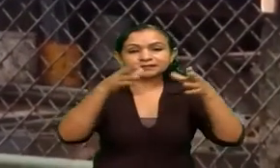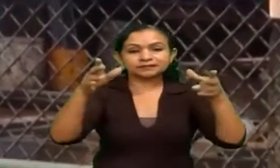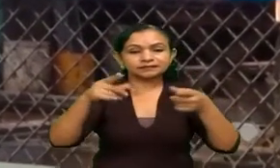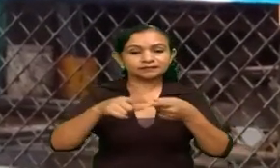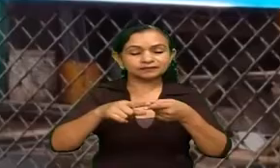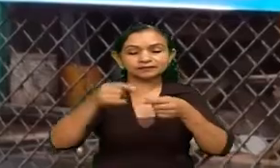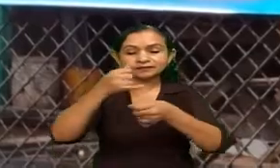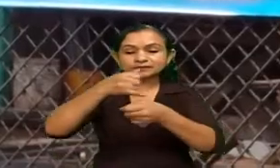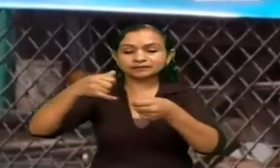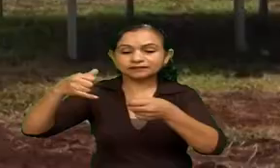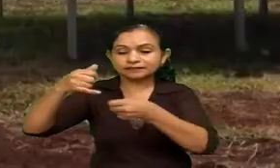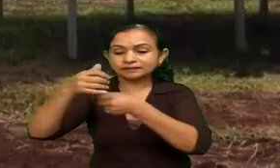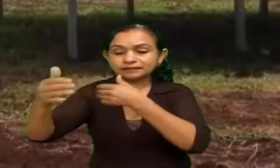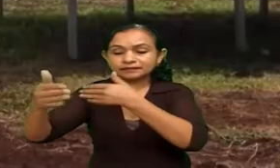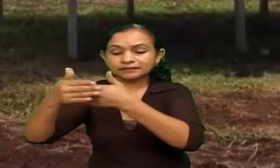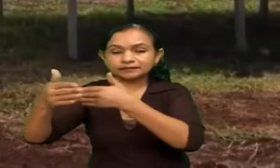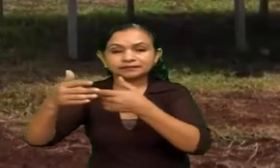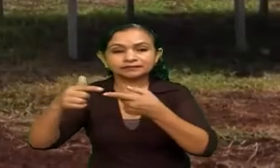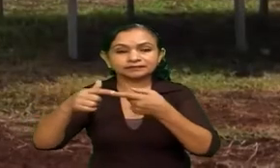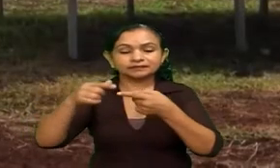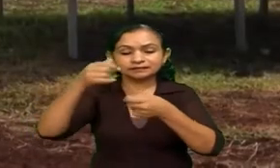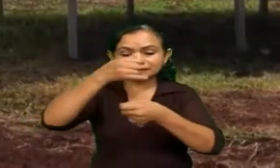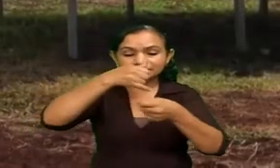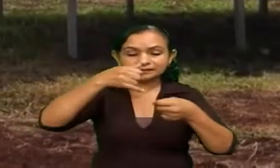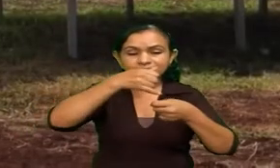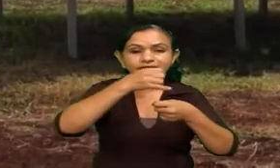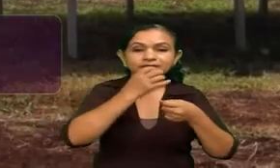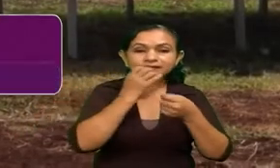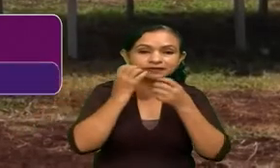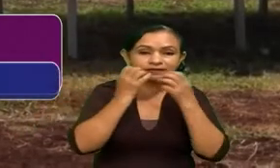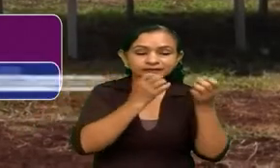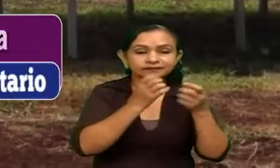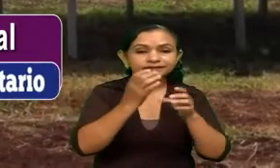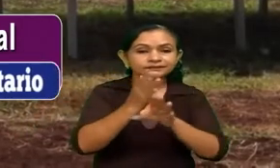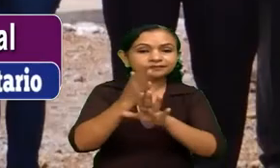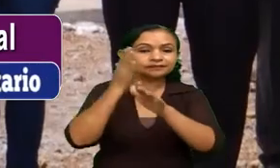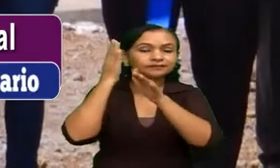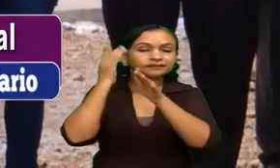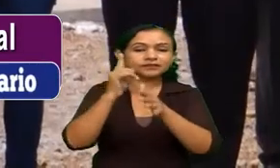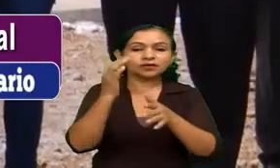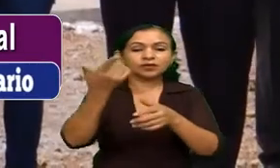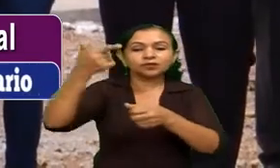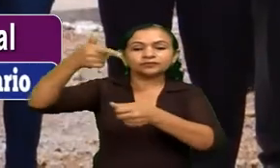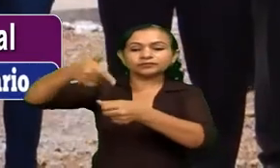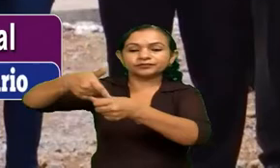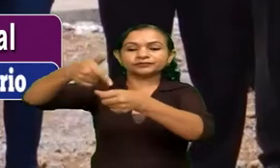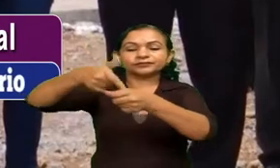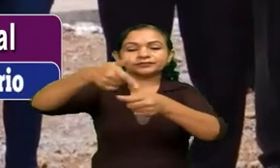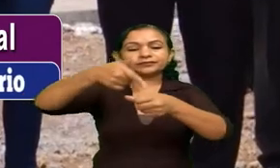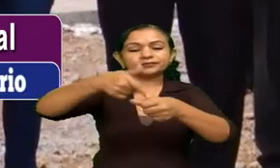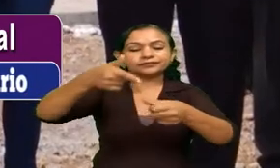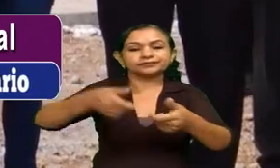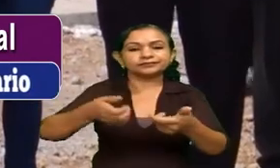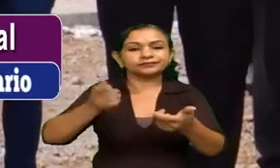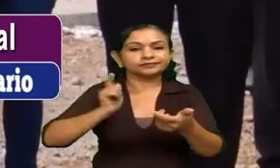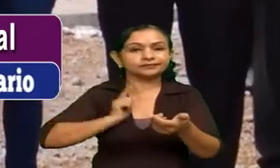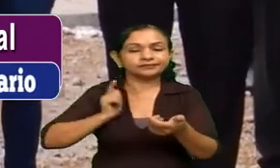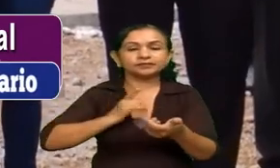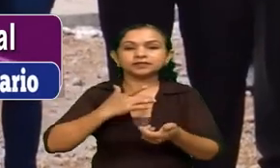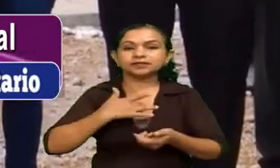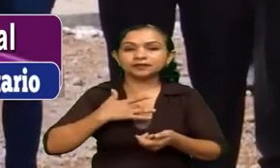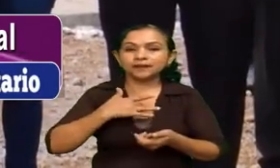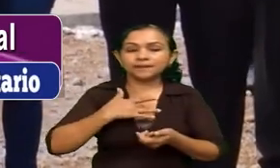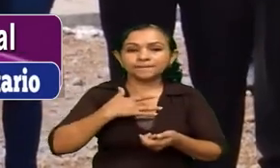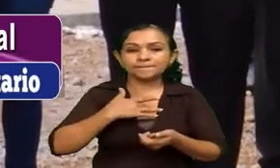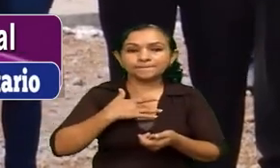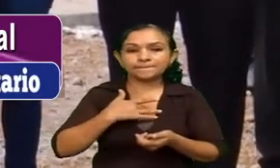Corn Island con plantas diésel, Corn Island con plantas diésel, San Juan de Nicaragua con plantas diésel. Y todo eso requería de